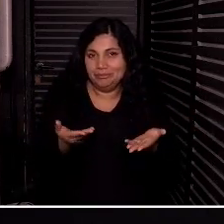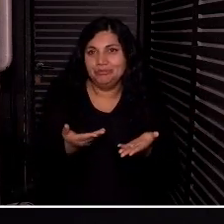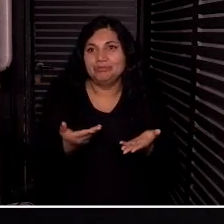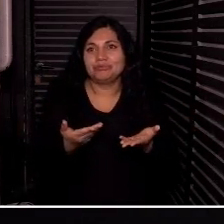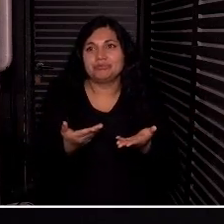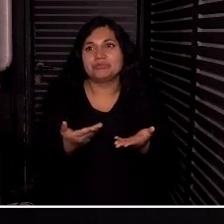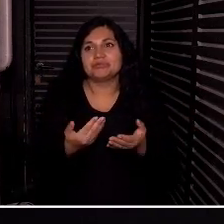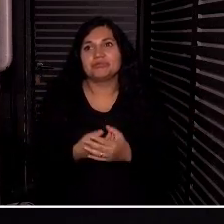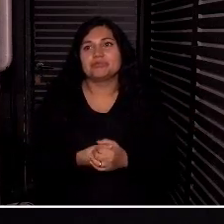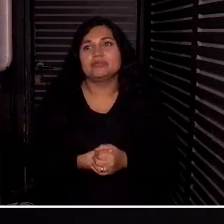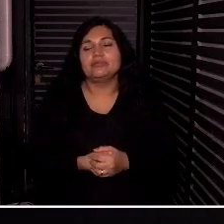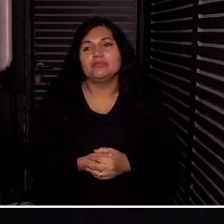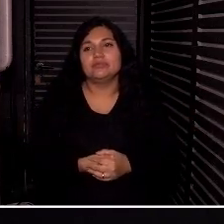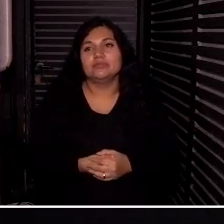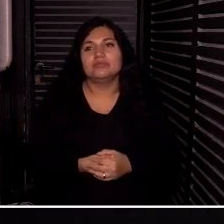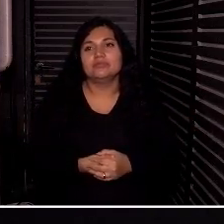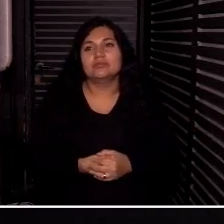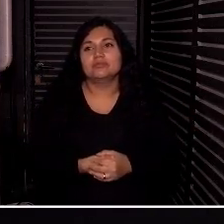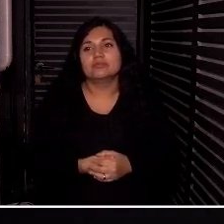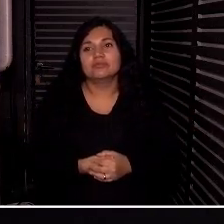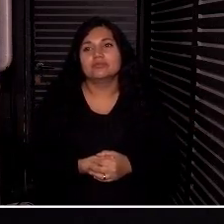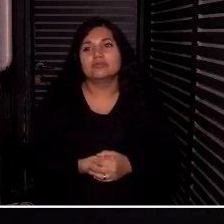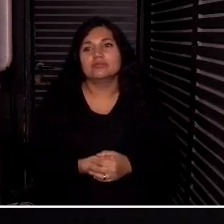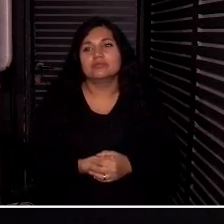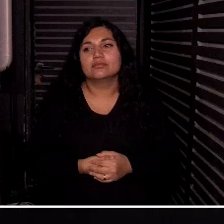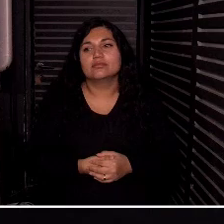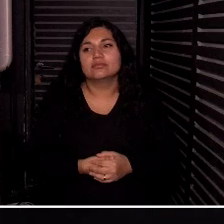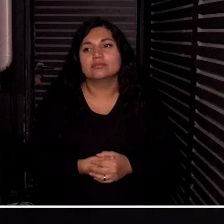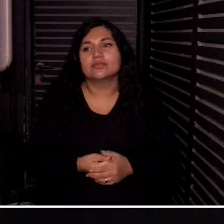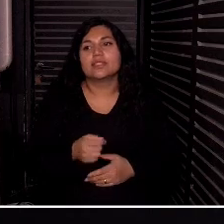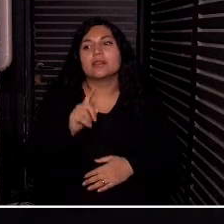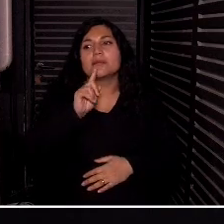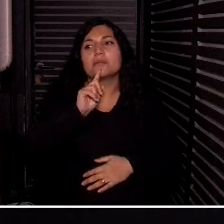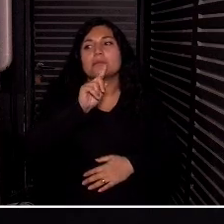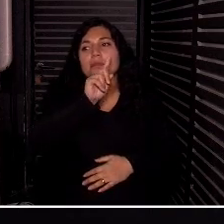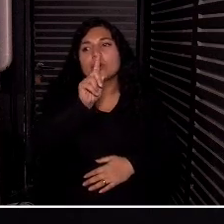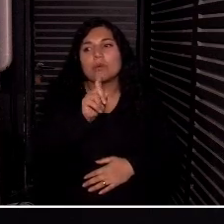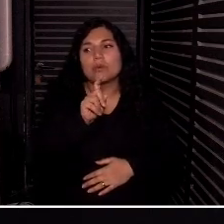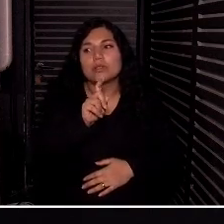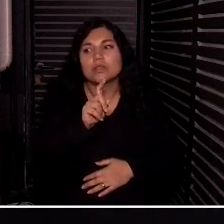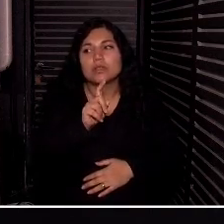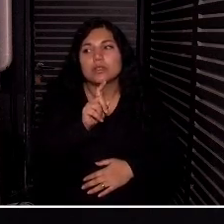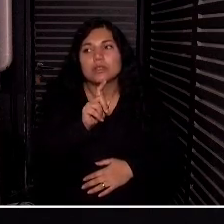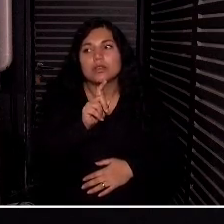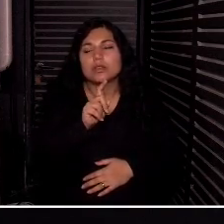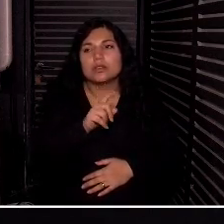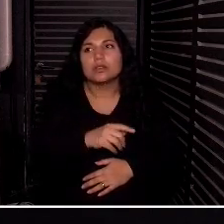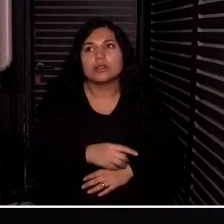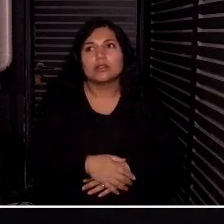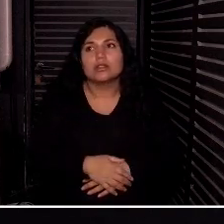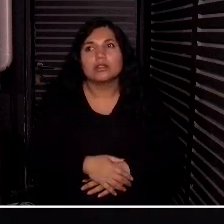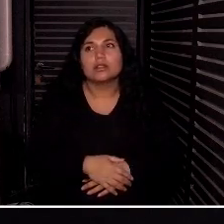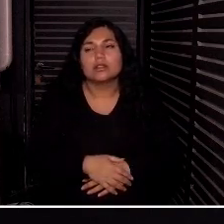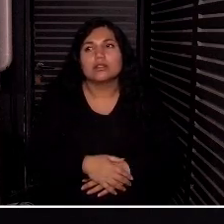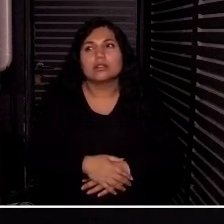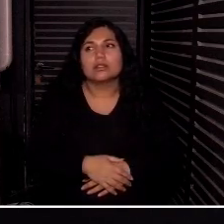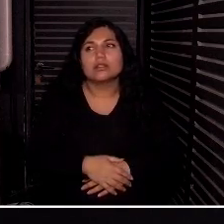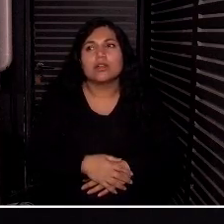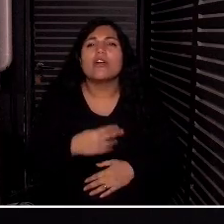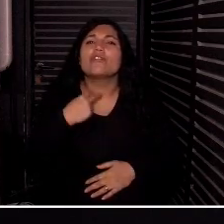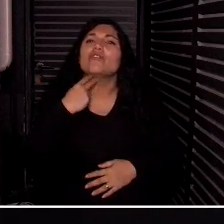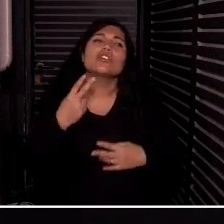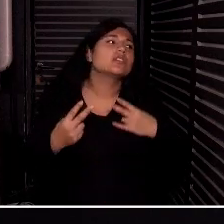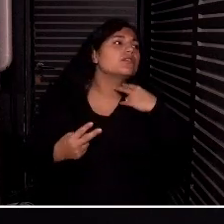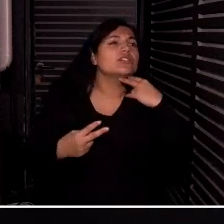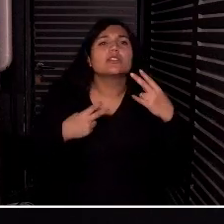hacerlo es que me haría la pregunta tienen todos o sea son todas las voces las que